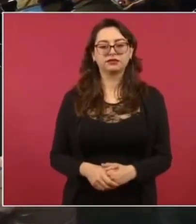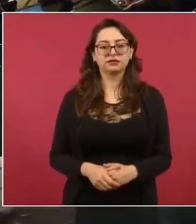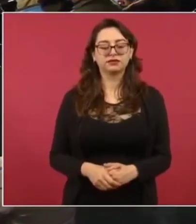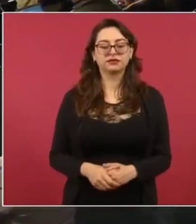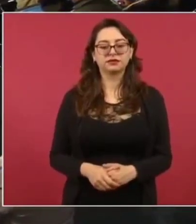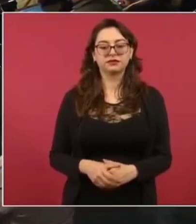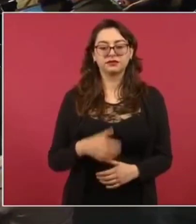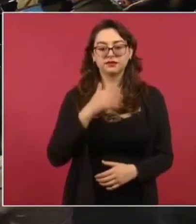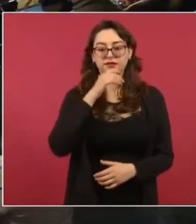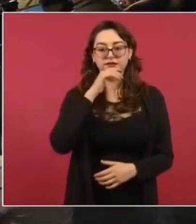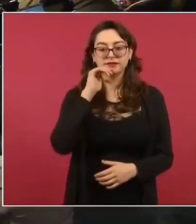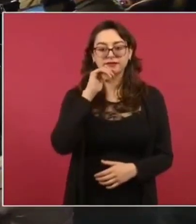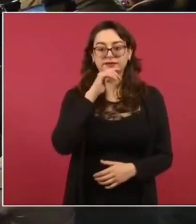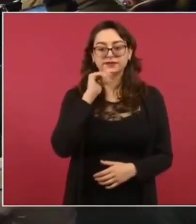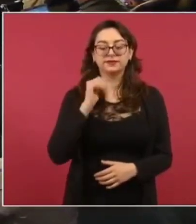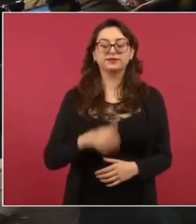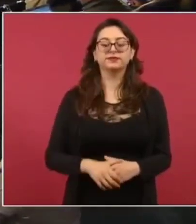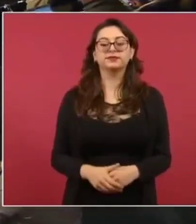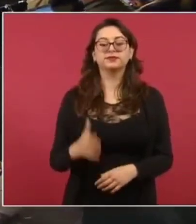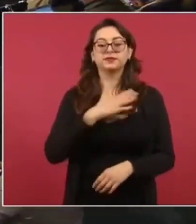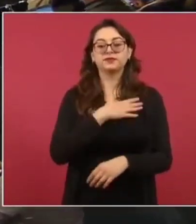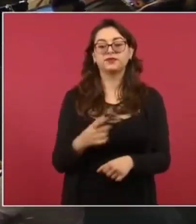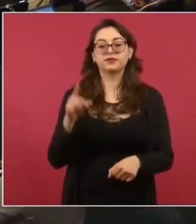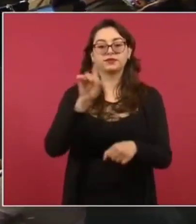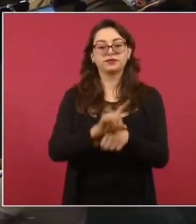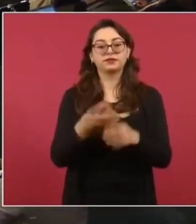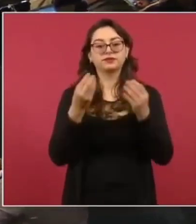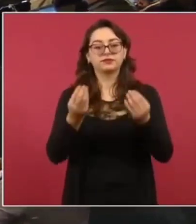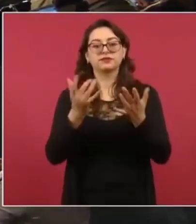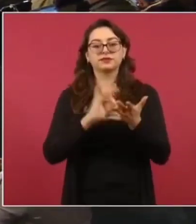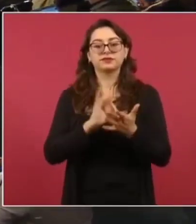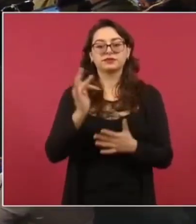Buenos días, muchas gracias, señor presidente. Buenos días a todos.